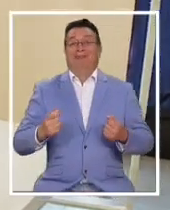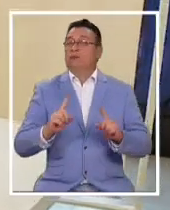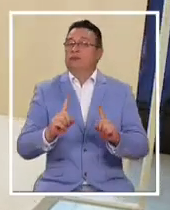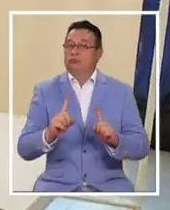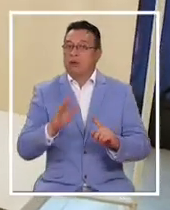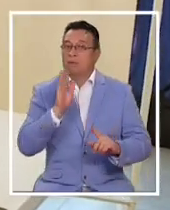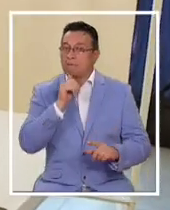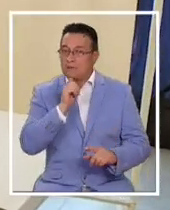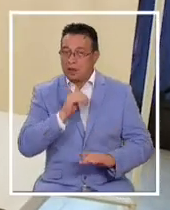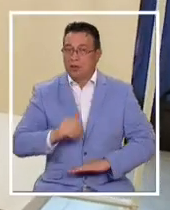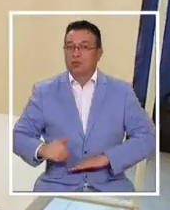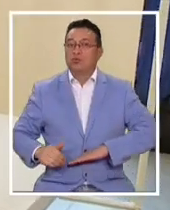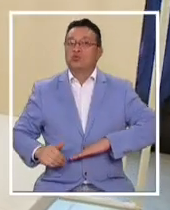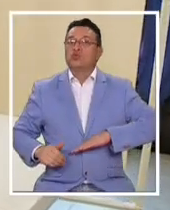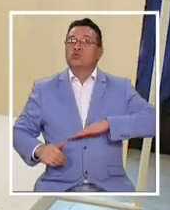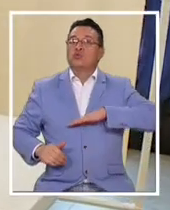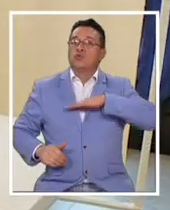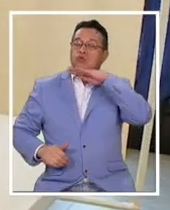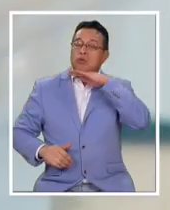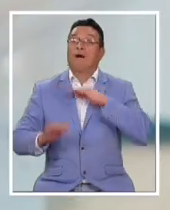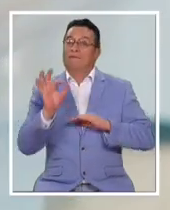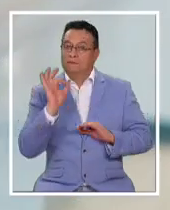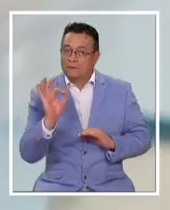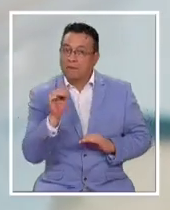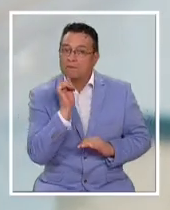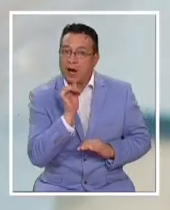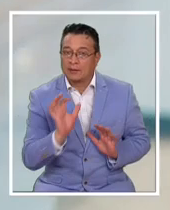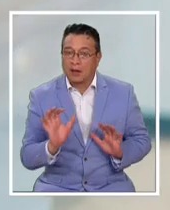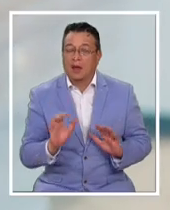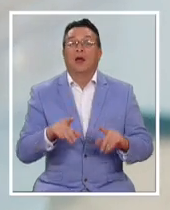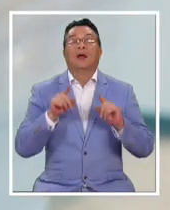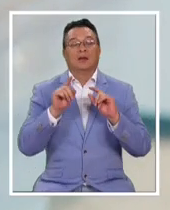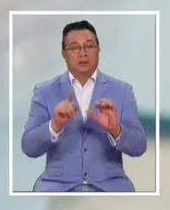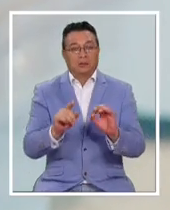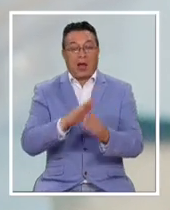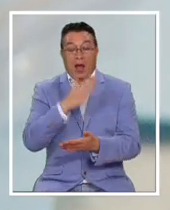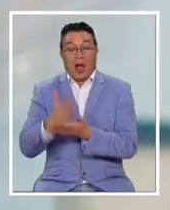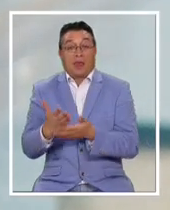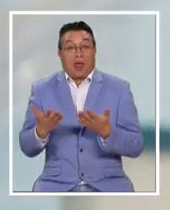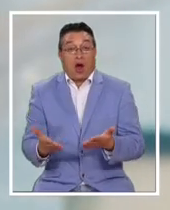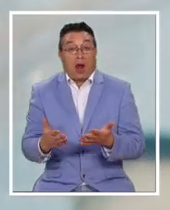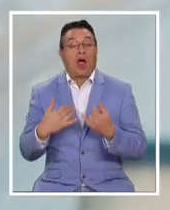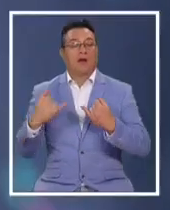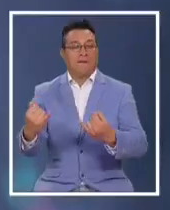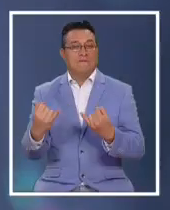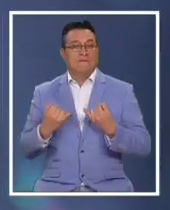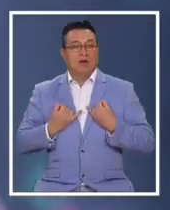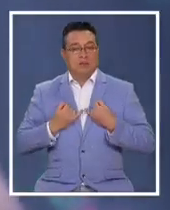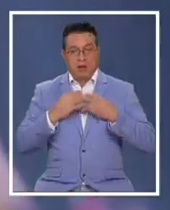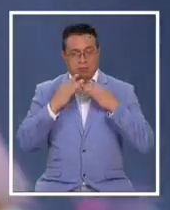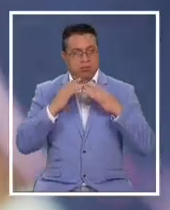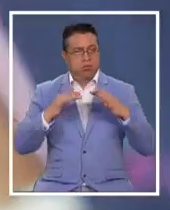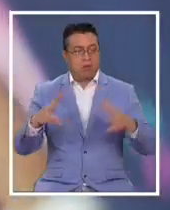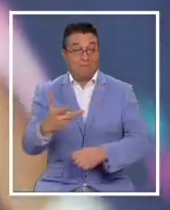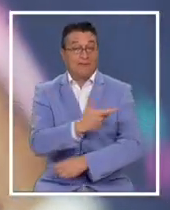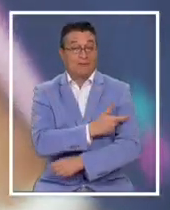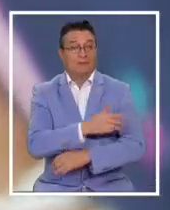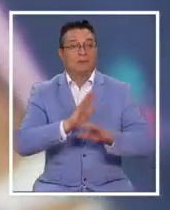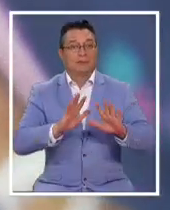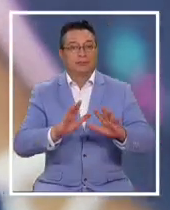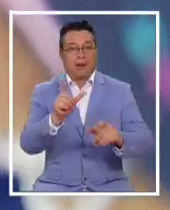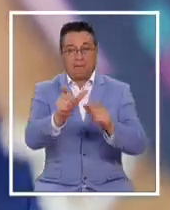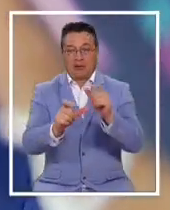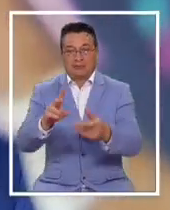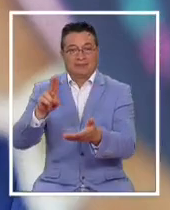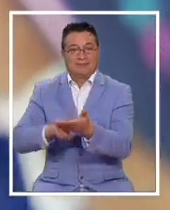de este estudio han sido publicados y destacados en otros países, ya que hasta el momento no había un informe tan masivo de la vacuna actuando en